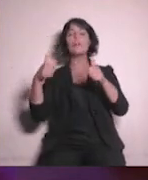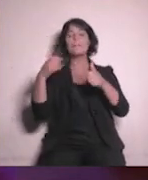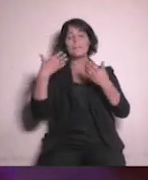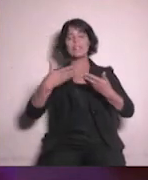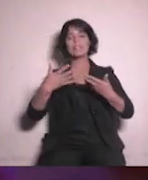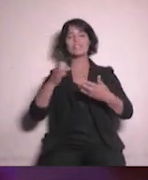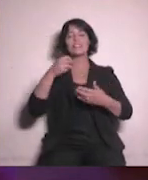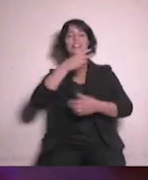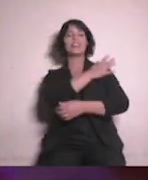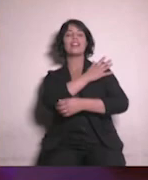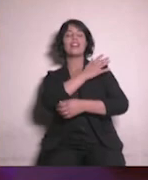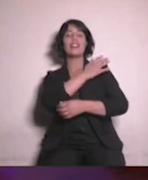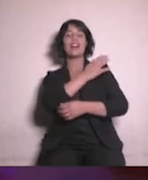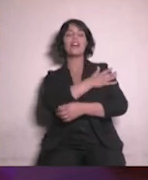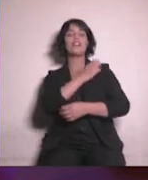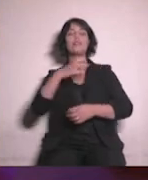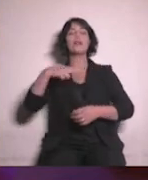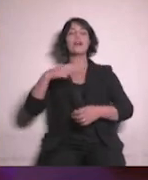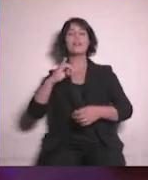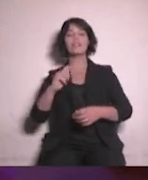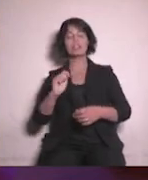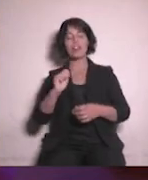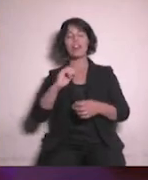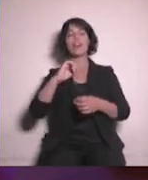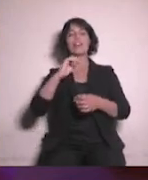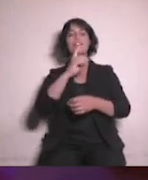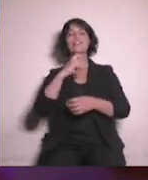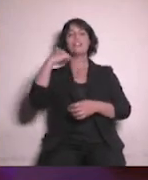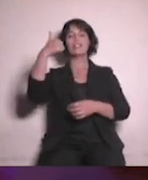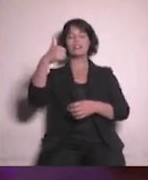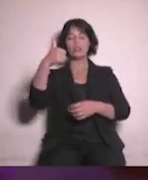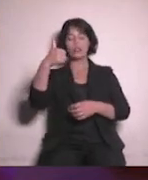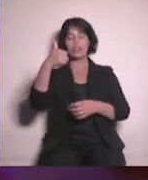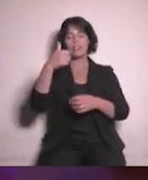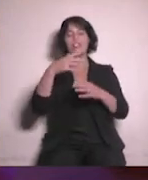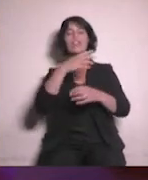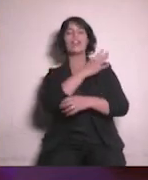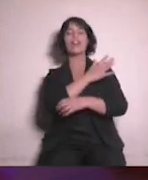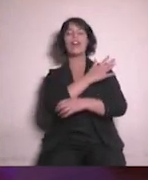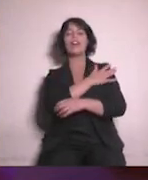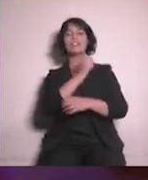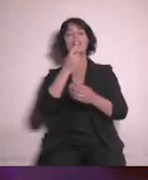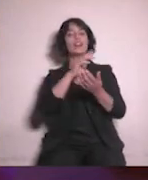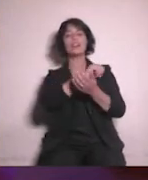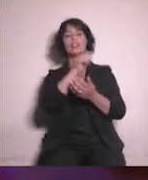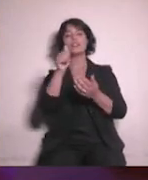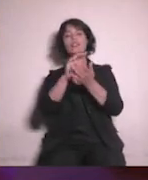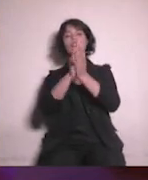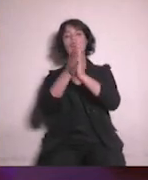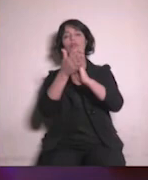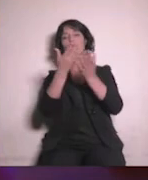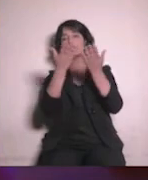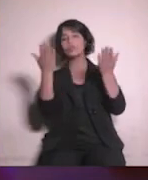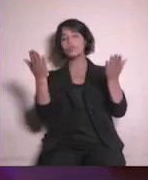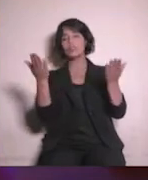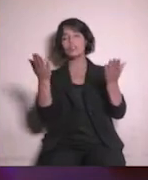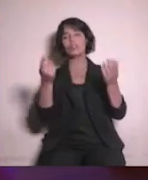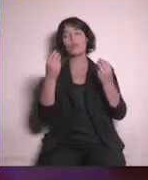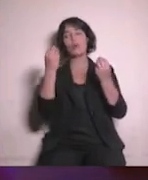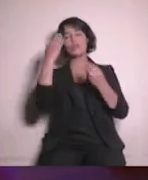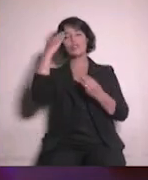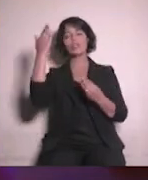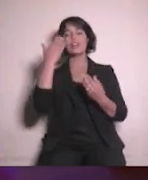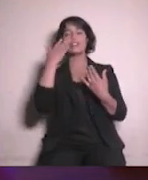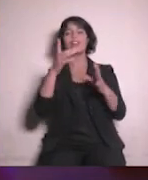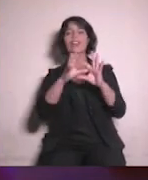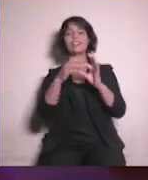los exdirectores y ejecutivos de AFP Habitat. A todos ustedes, muy buenos días. Y en especial también queremos agradecer